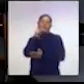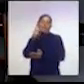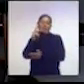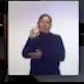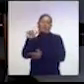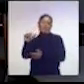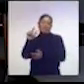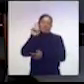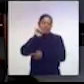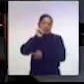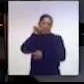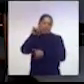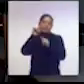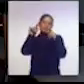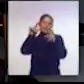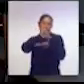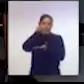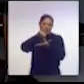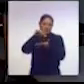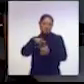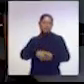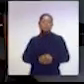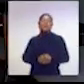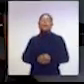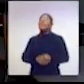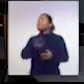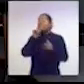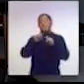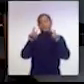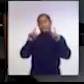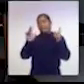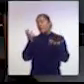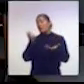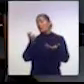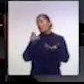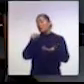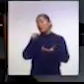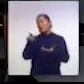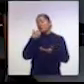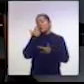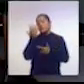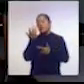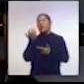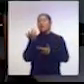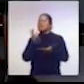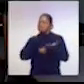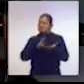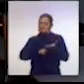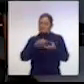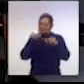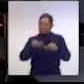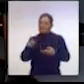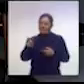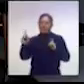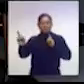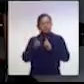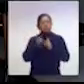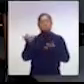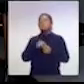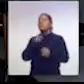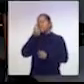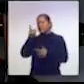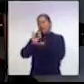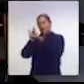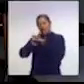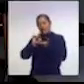Ahí perfecto. Estamos para servirles. Bueno, pues ahí tiene la información, datos muy importantes, acérquese, vale la pena. Queremos agradecer nuevamente por acompañarnos en el